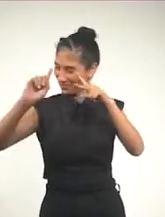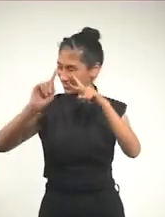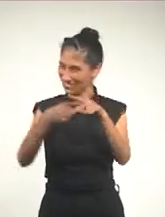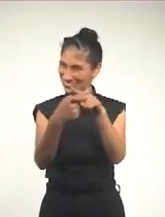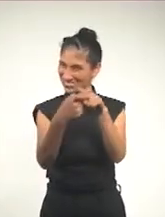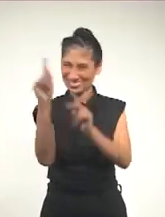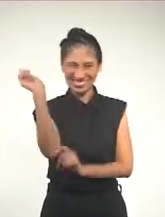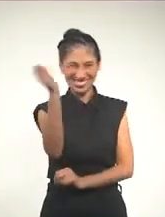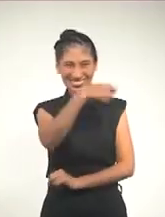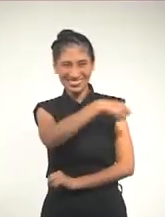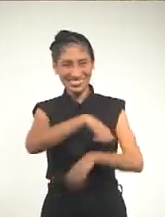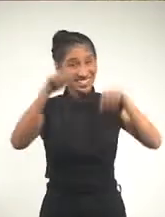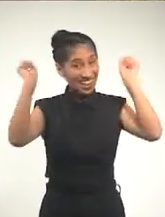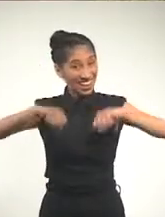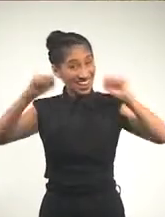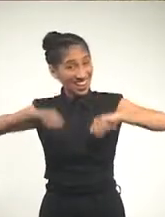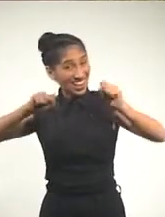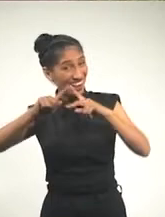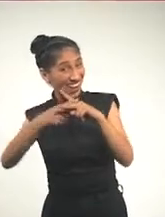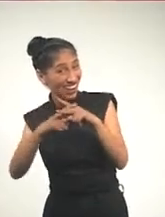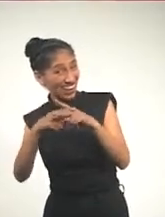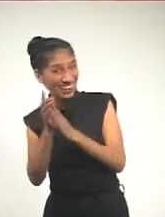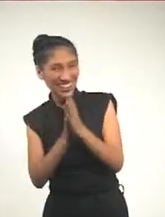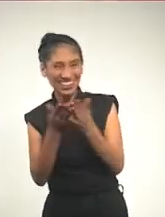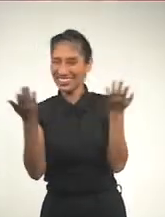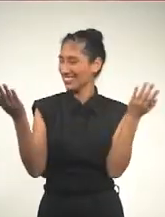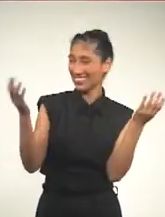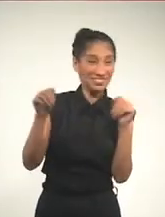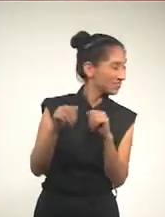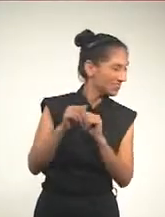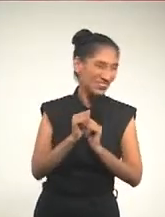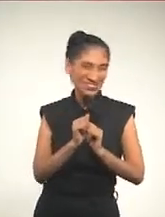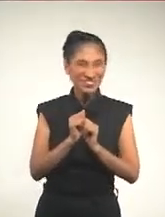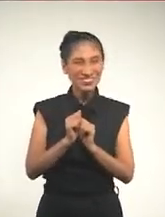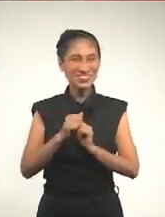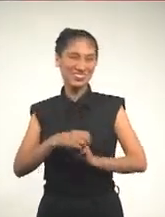¡Entonces, empecemos! ¡Sí, empecemos!